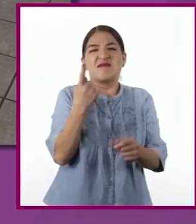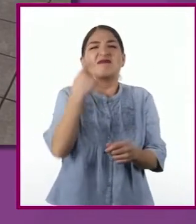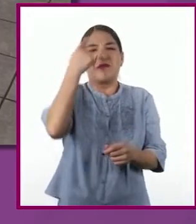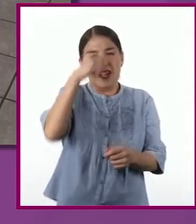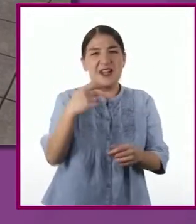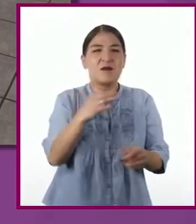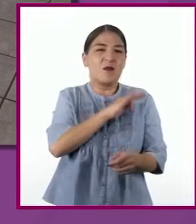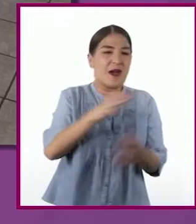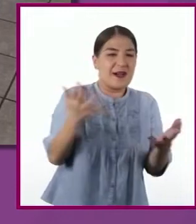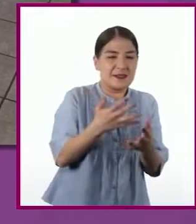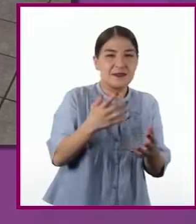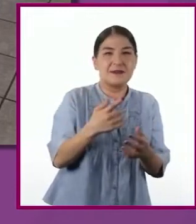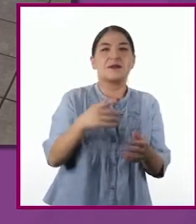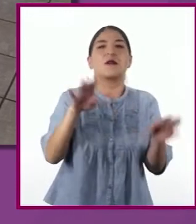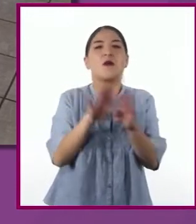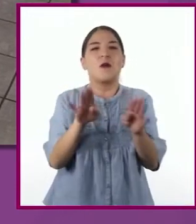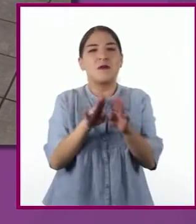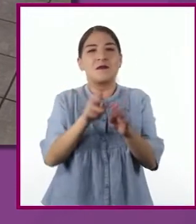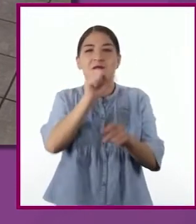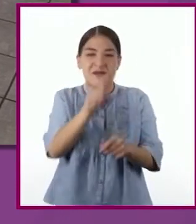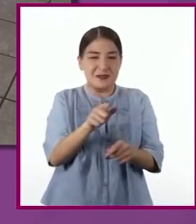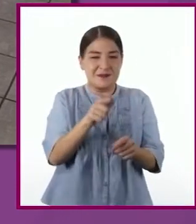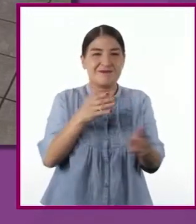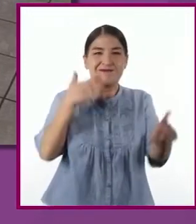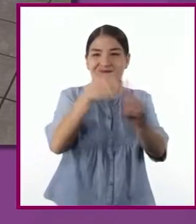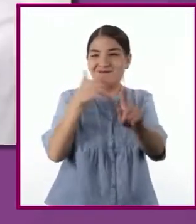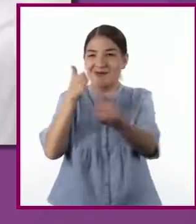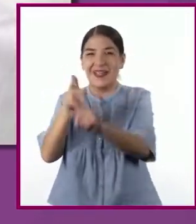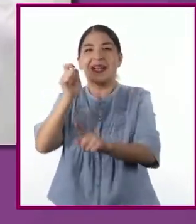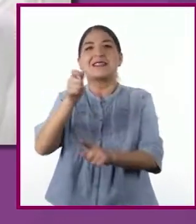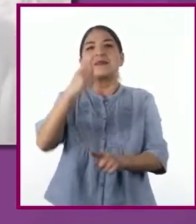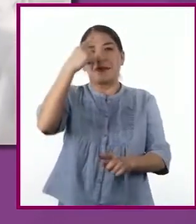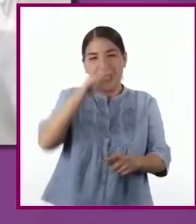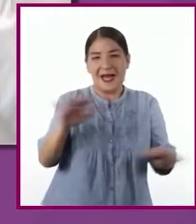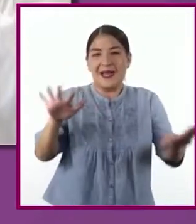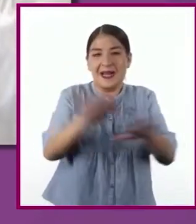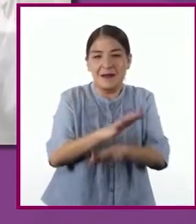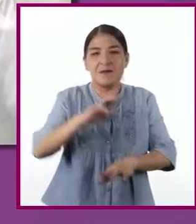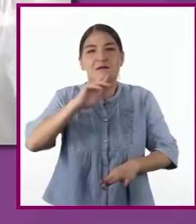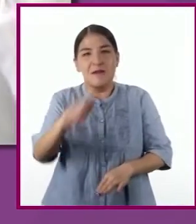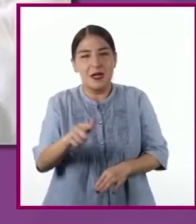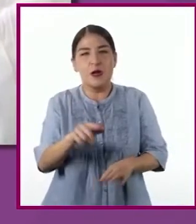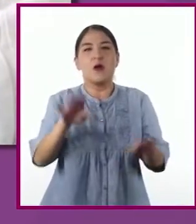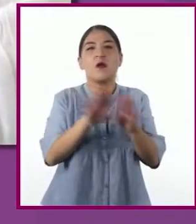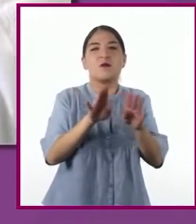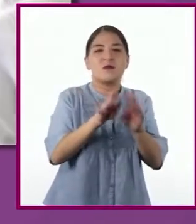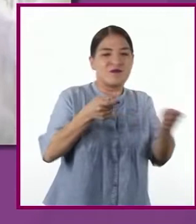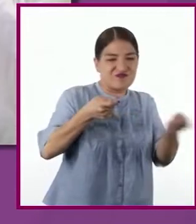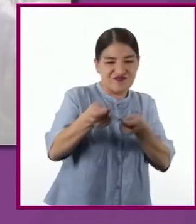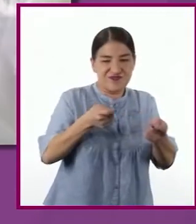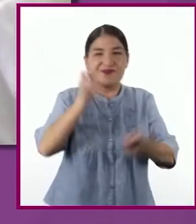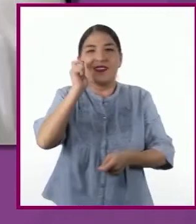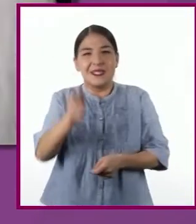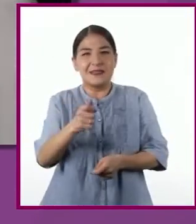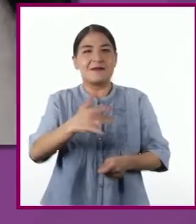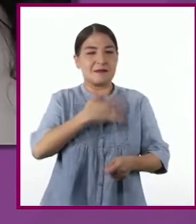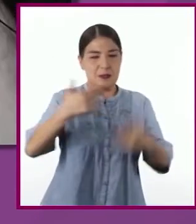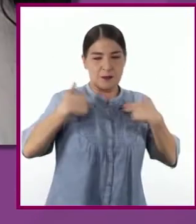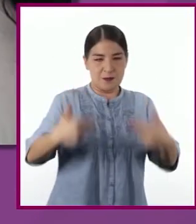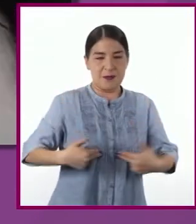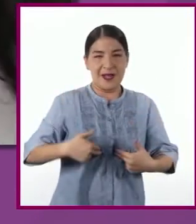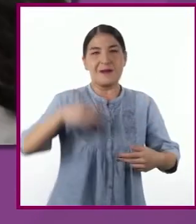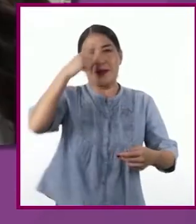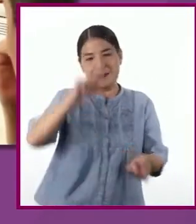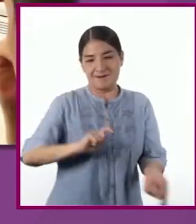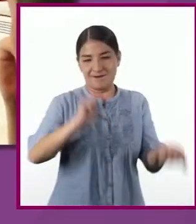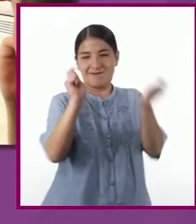para trabajar aquellos aspectos que necesitamos mejorar, construir estrategias para explicar los fenómenos humanos y lograr su